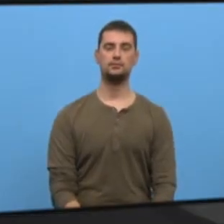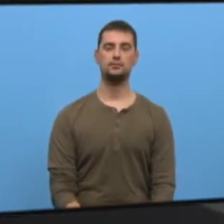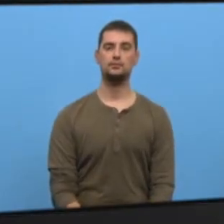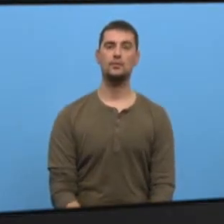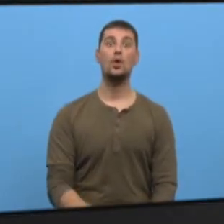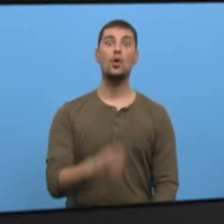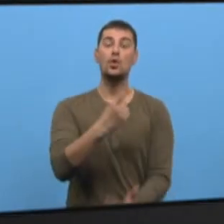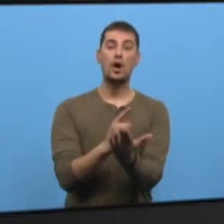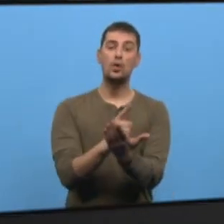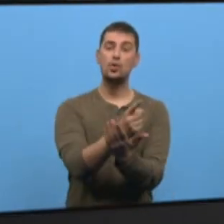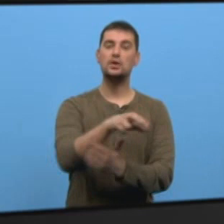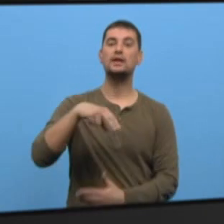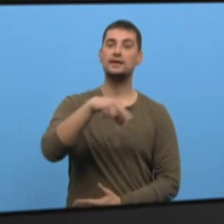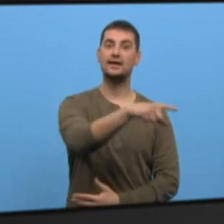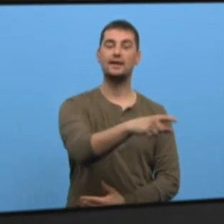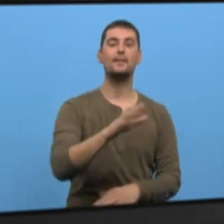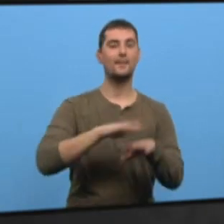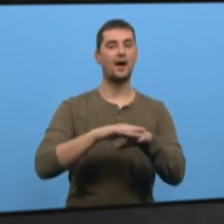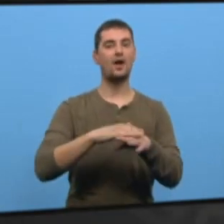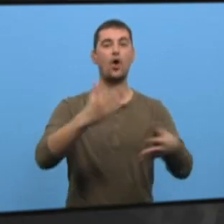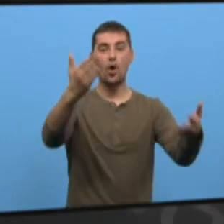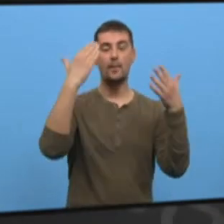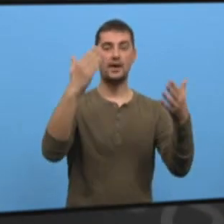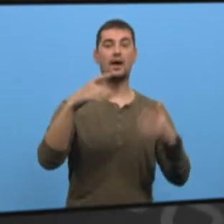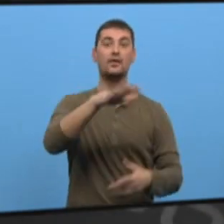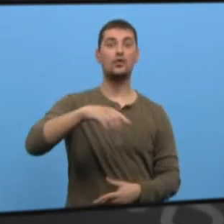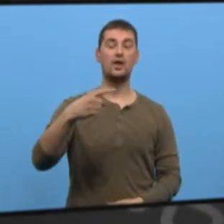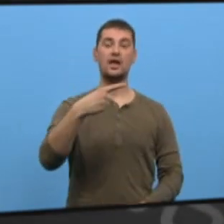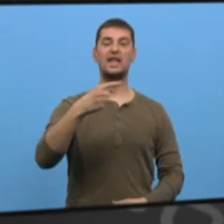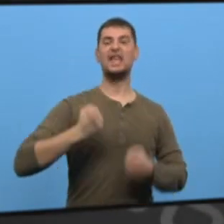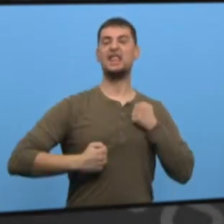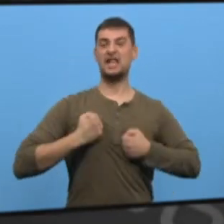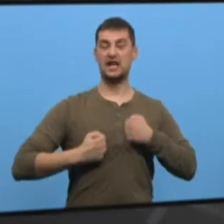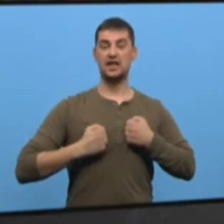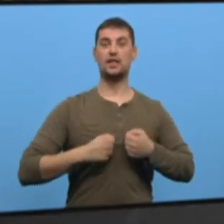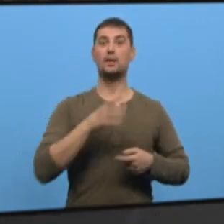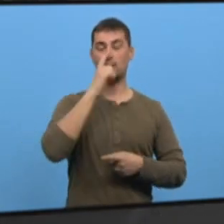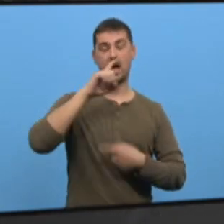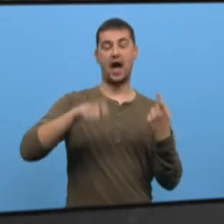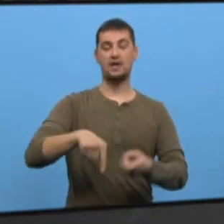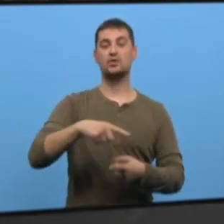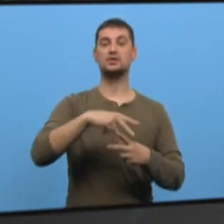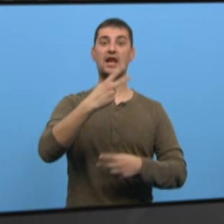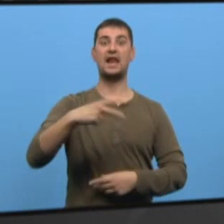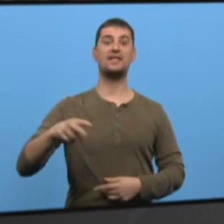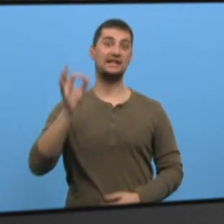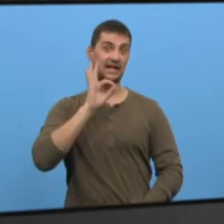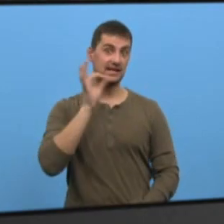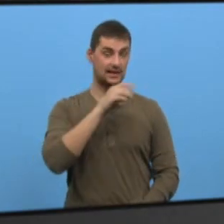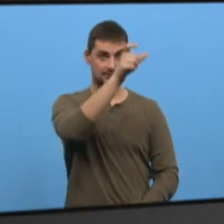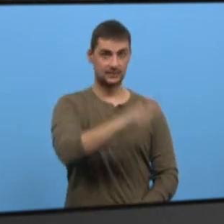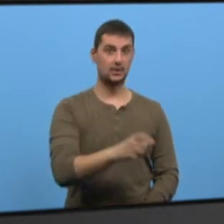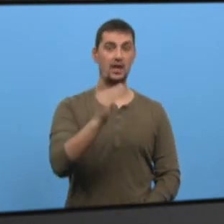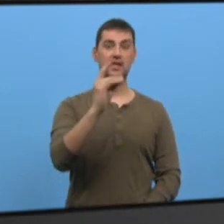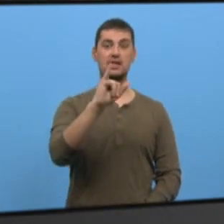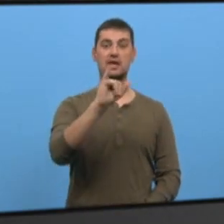unaa de sende irismo homar en guitiriz a Díaz Castro o ano no que se adica letras galegas o itinerario de